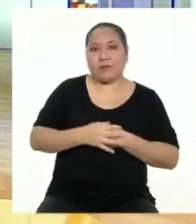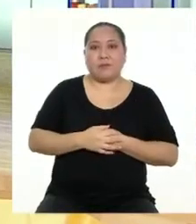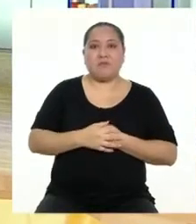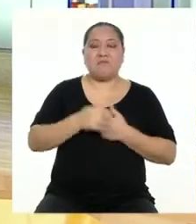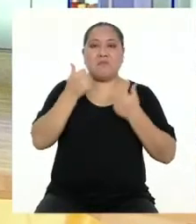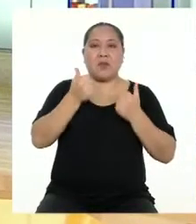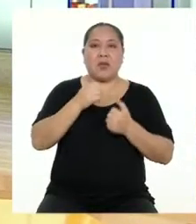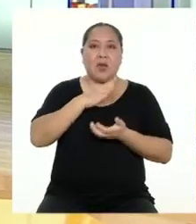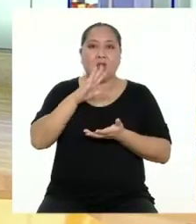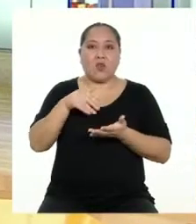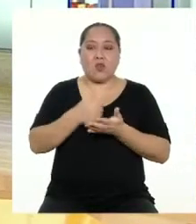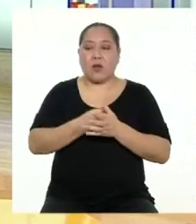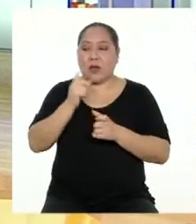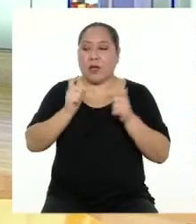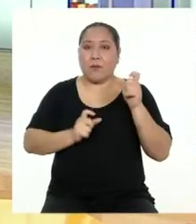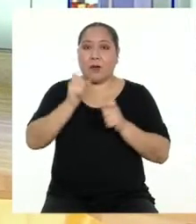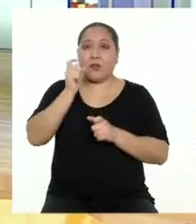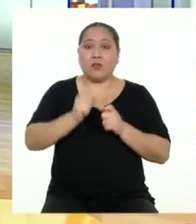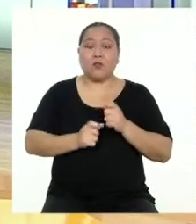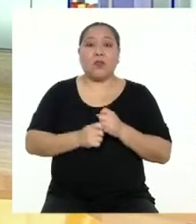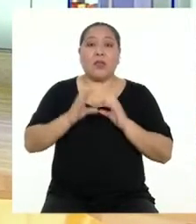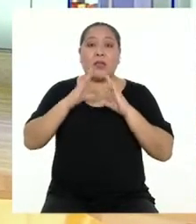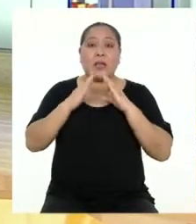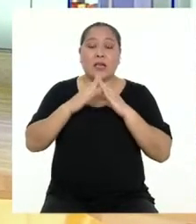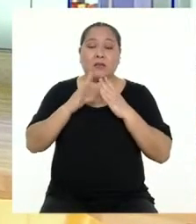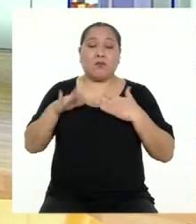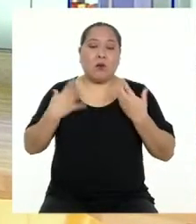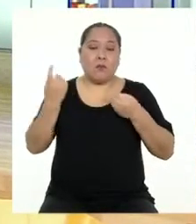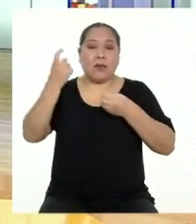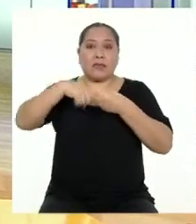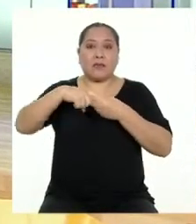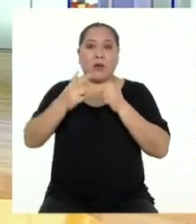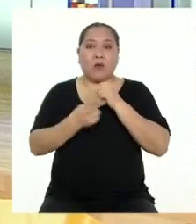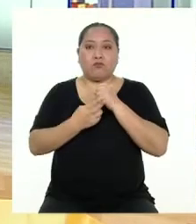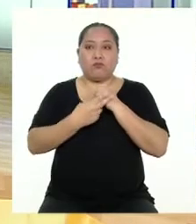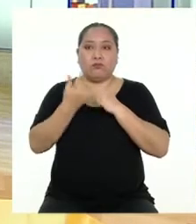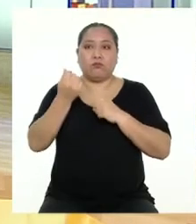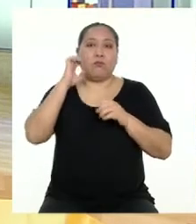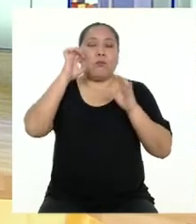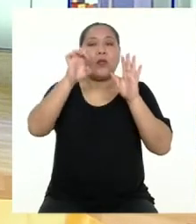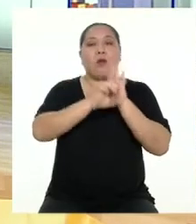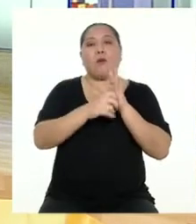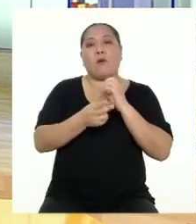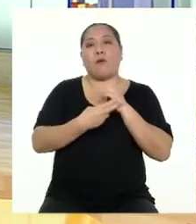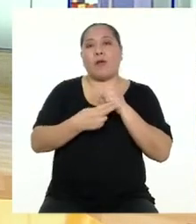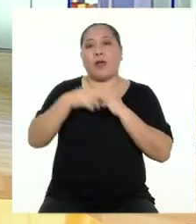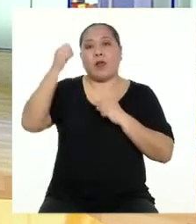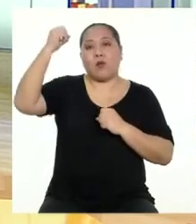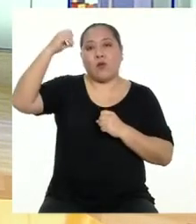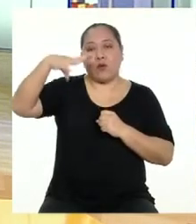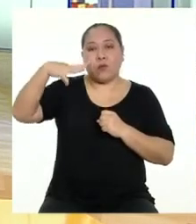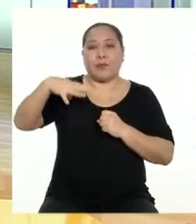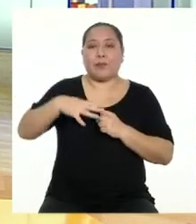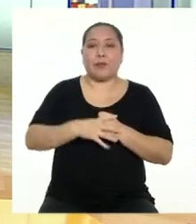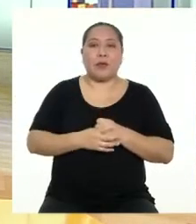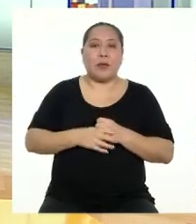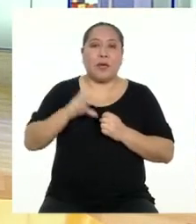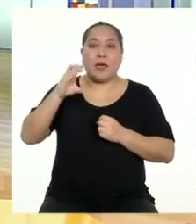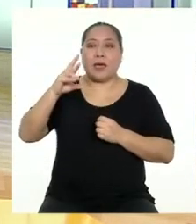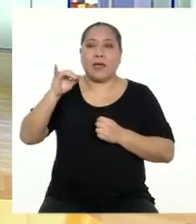y todos los miembros del hogar pueden participar en el ahorro. Por ejemplo, para ahorrar en el recibo de luz, Cristina podría encargarse